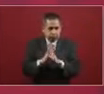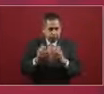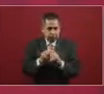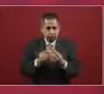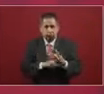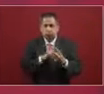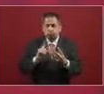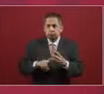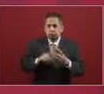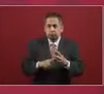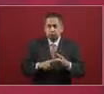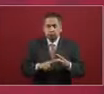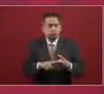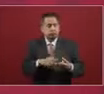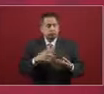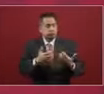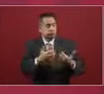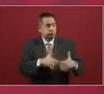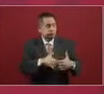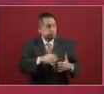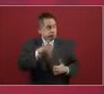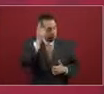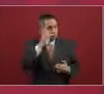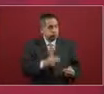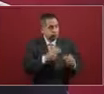y va a participar la iniciativa privada